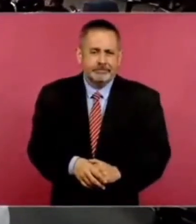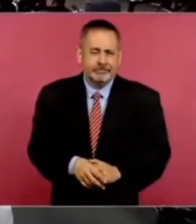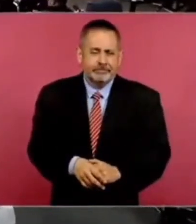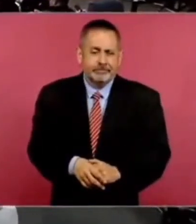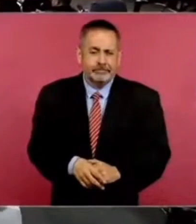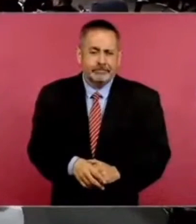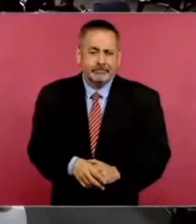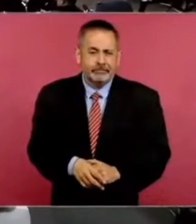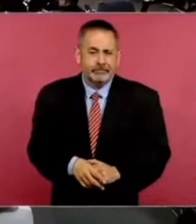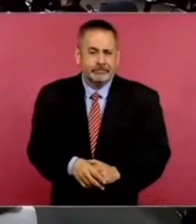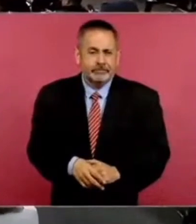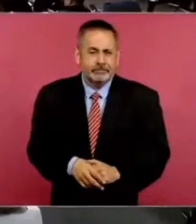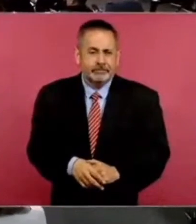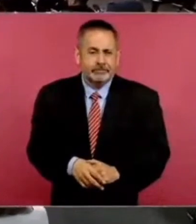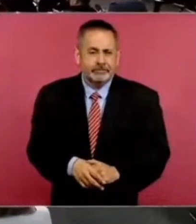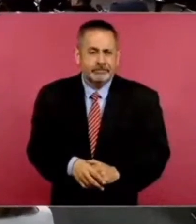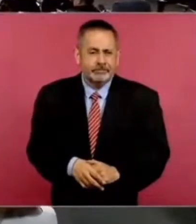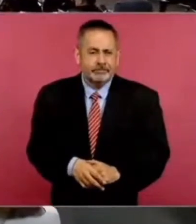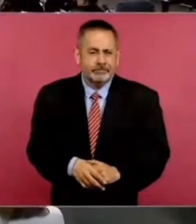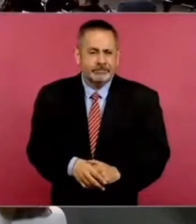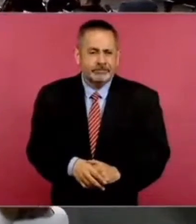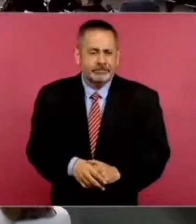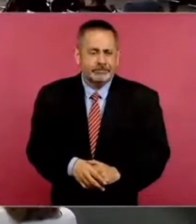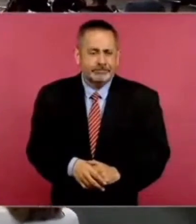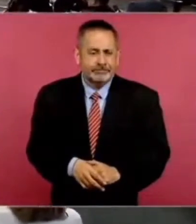Es que cuando van,